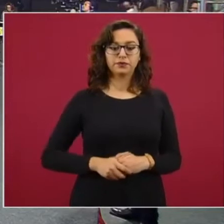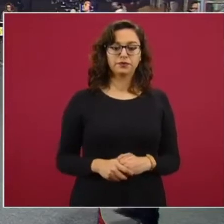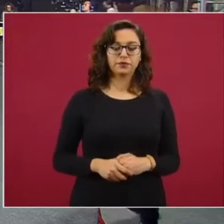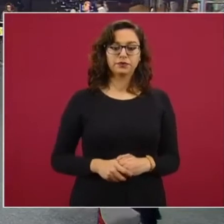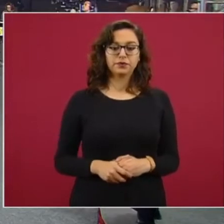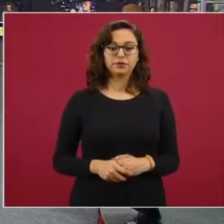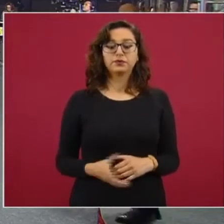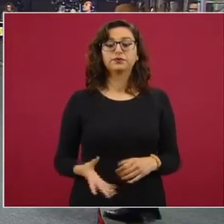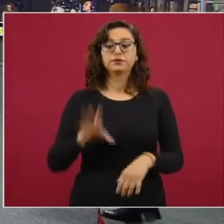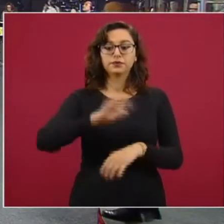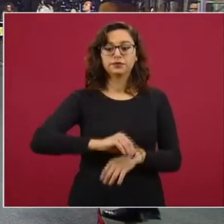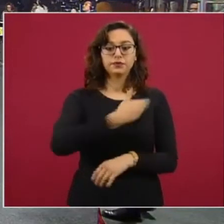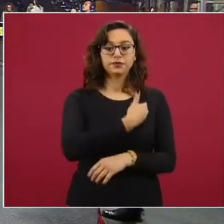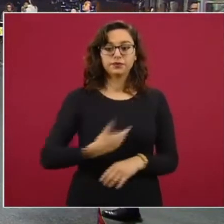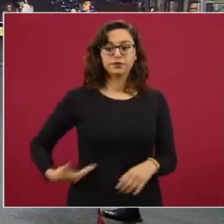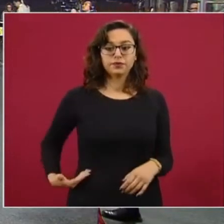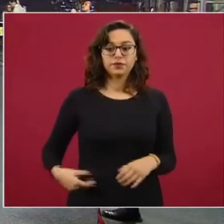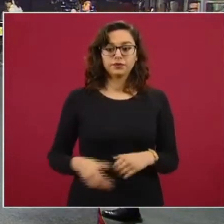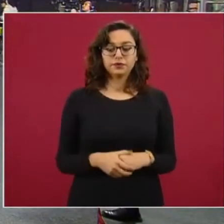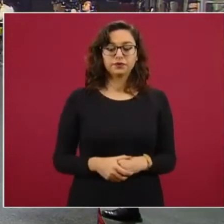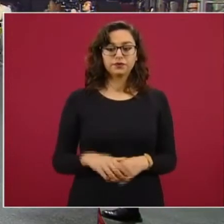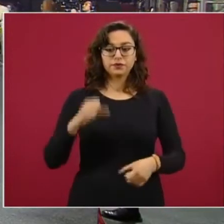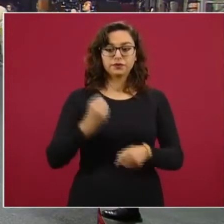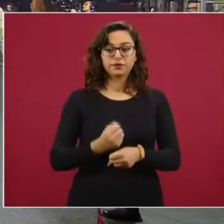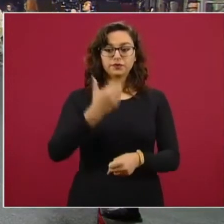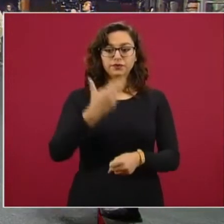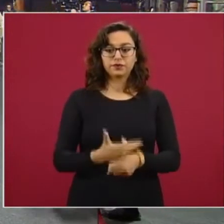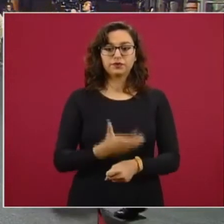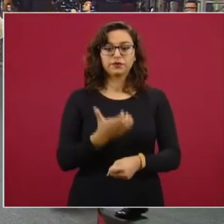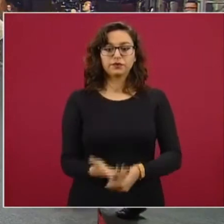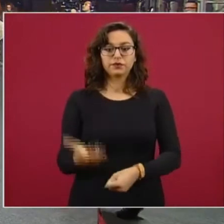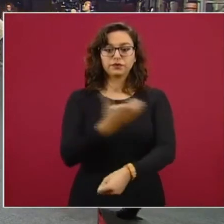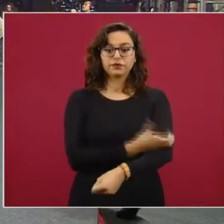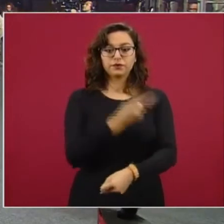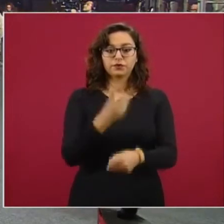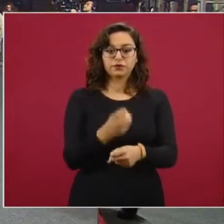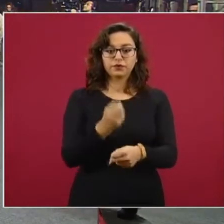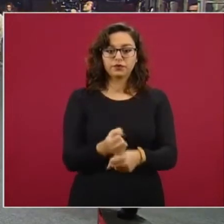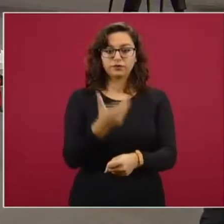Con su permiso, señor presidente, señor secretario, compañero subsecretario,